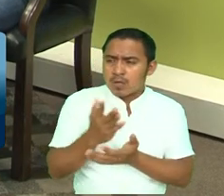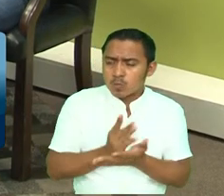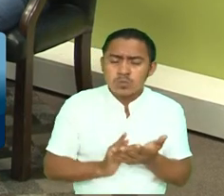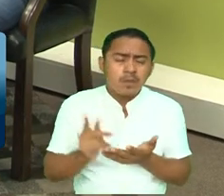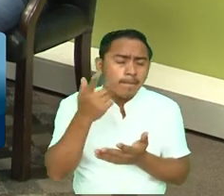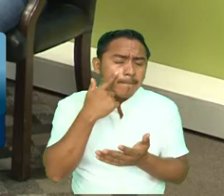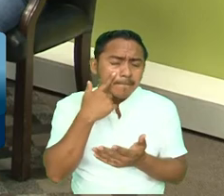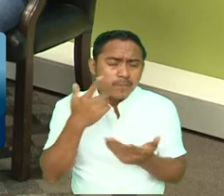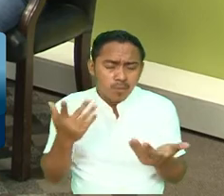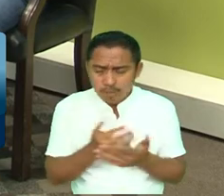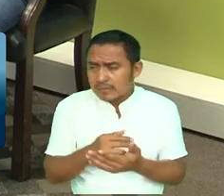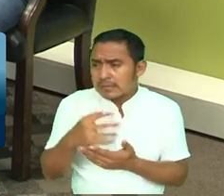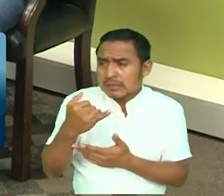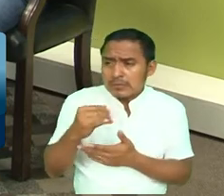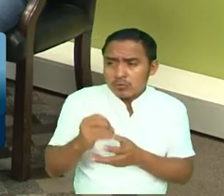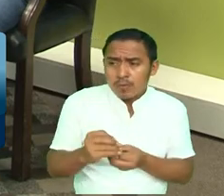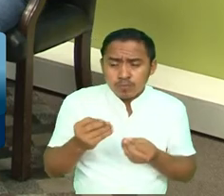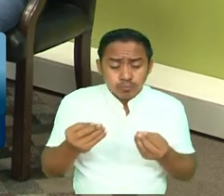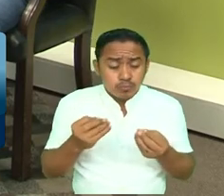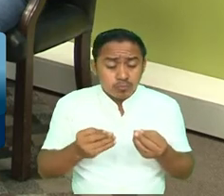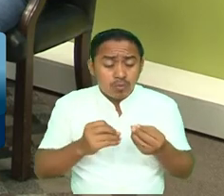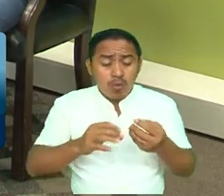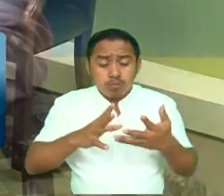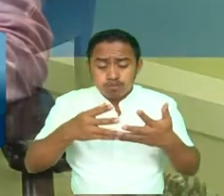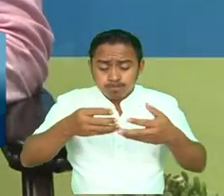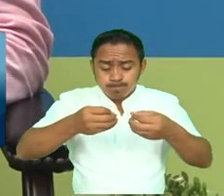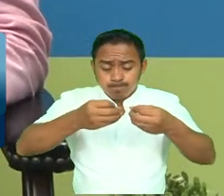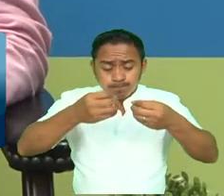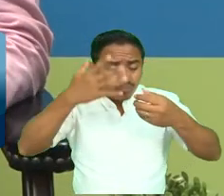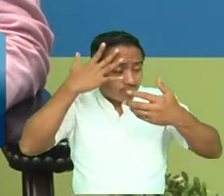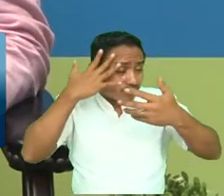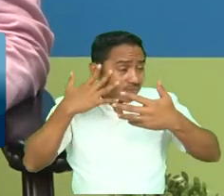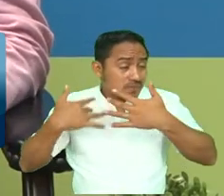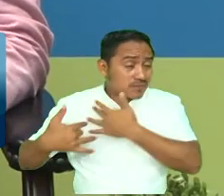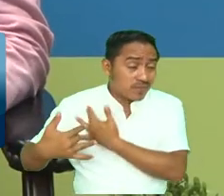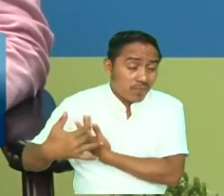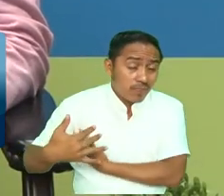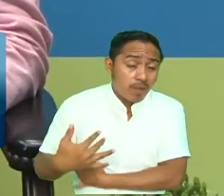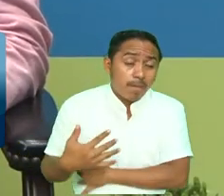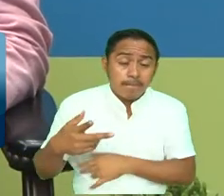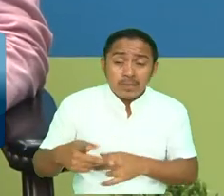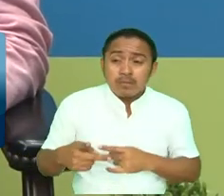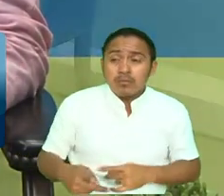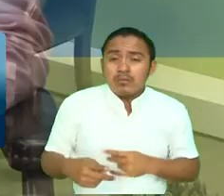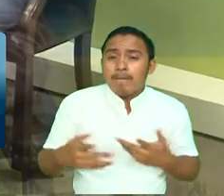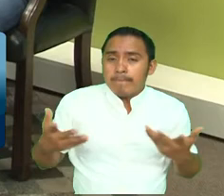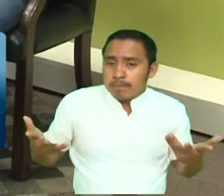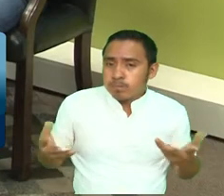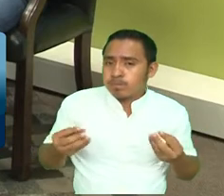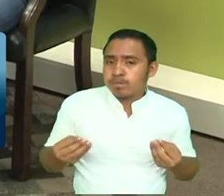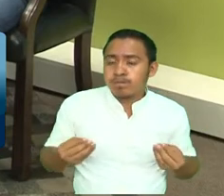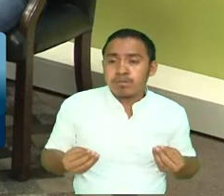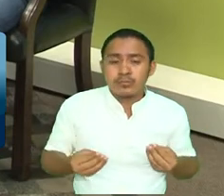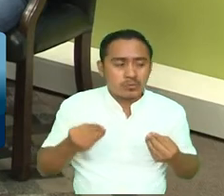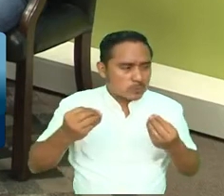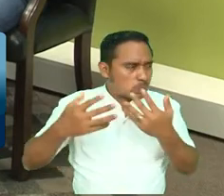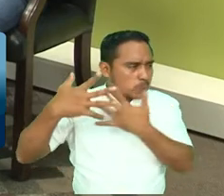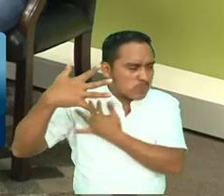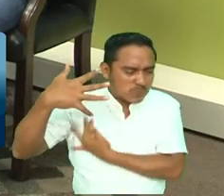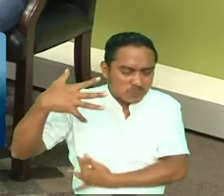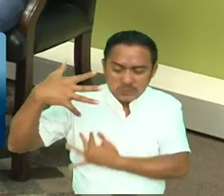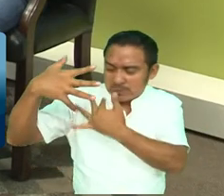para detectar la cantidad de sudor de las personas, que sudan